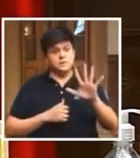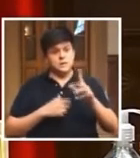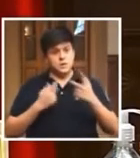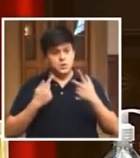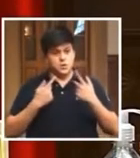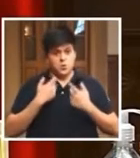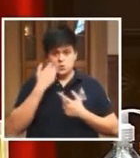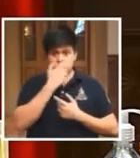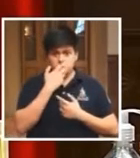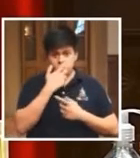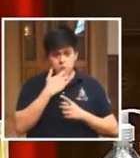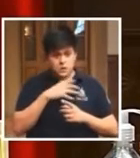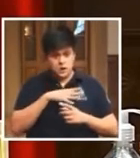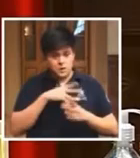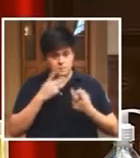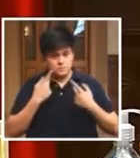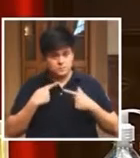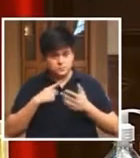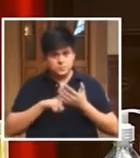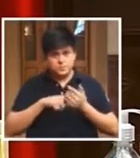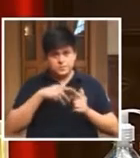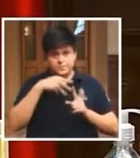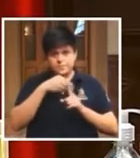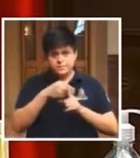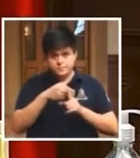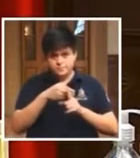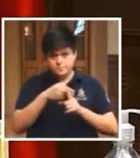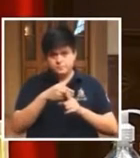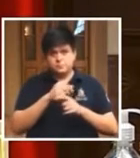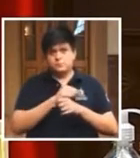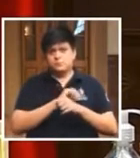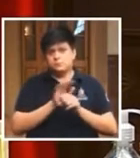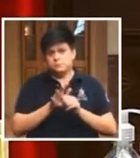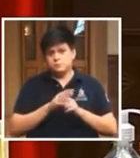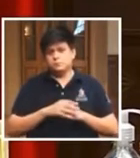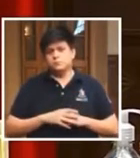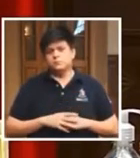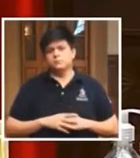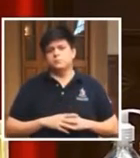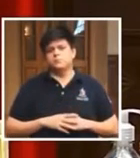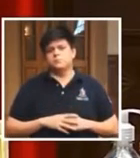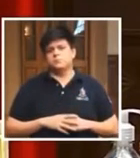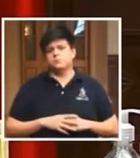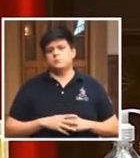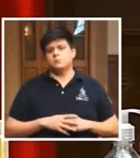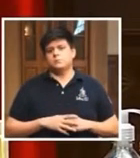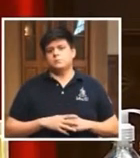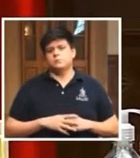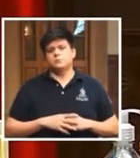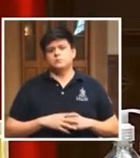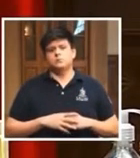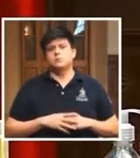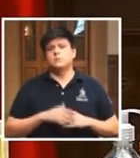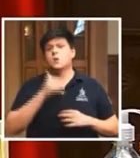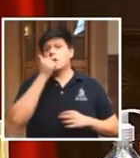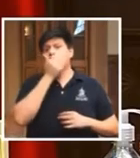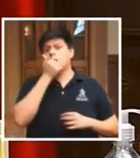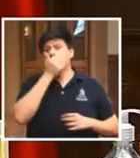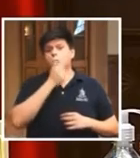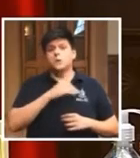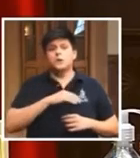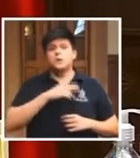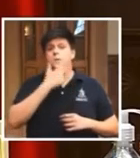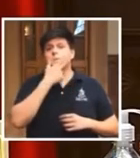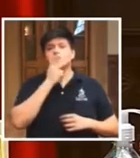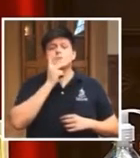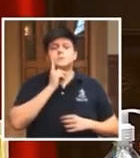cinco colegios que han tenido casos de COVID en alumnos,